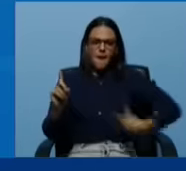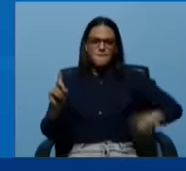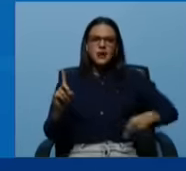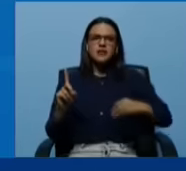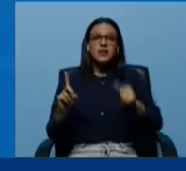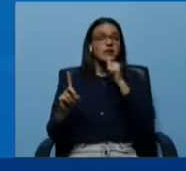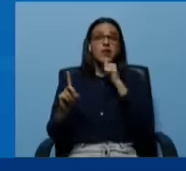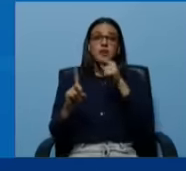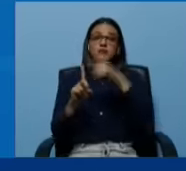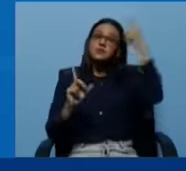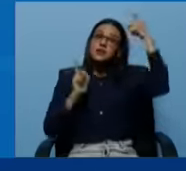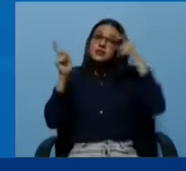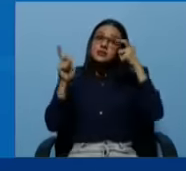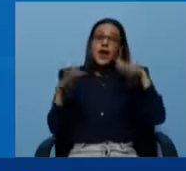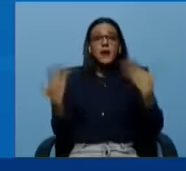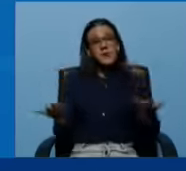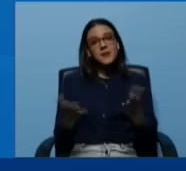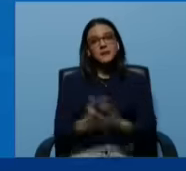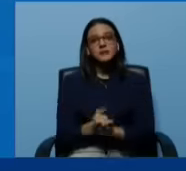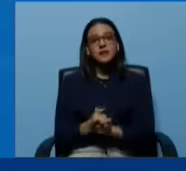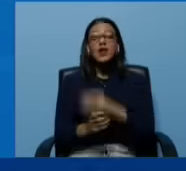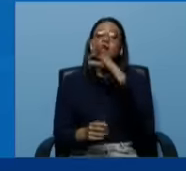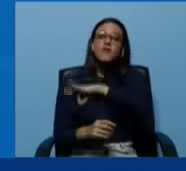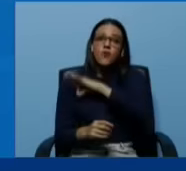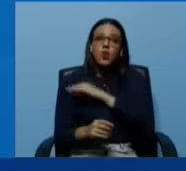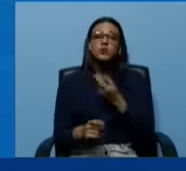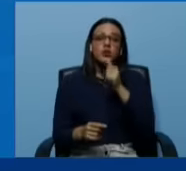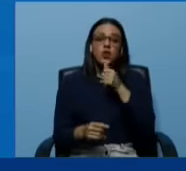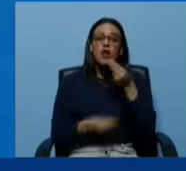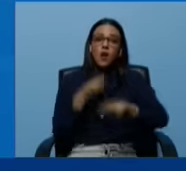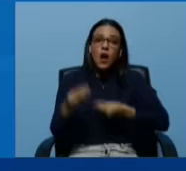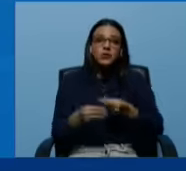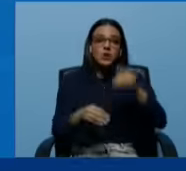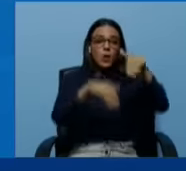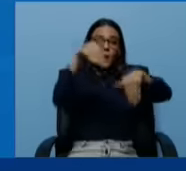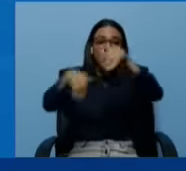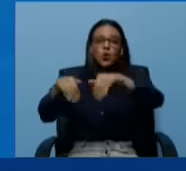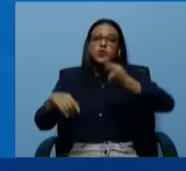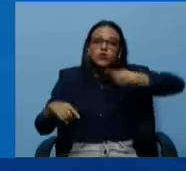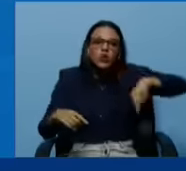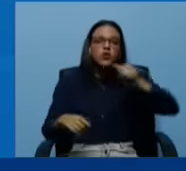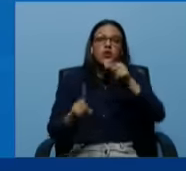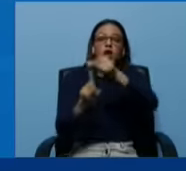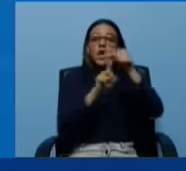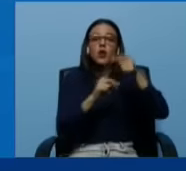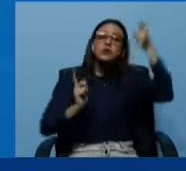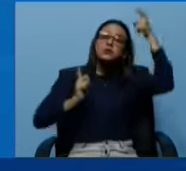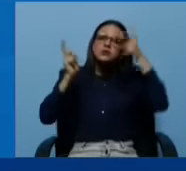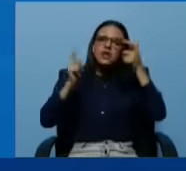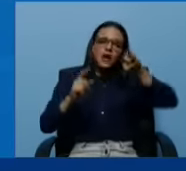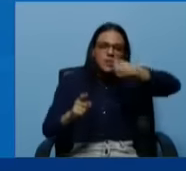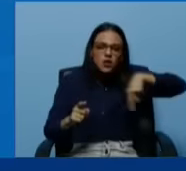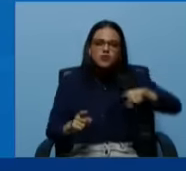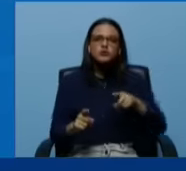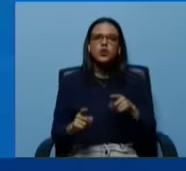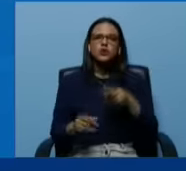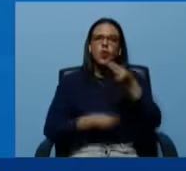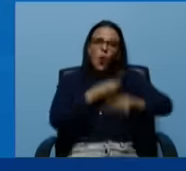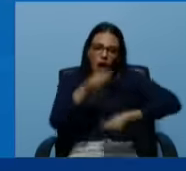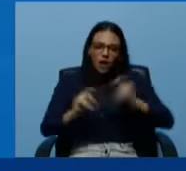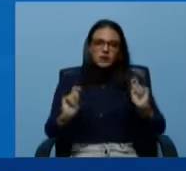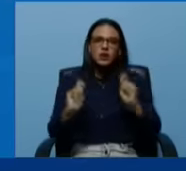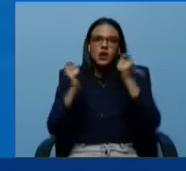República, como lo había determinado el voto popular, al comandante Hugo Chávez Frías.